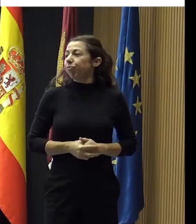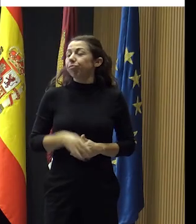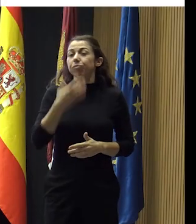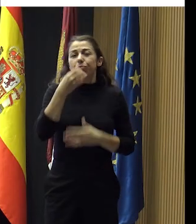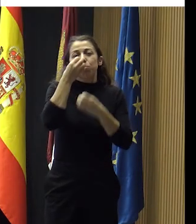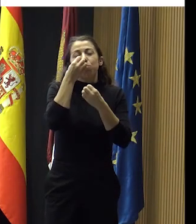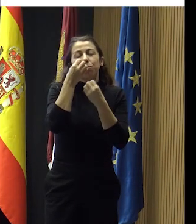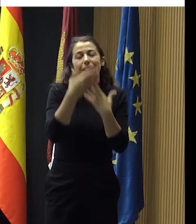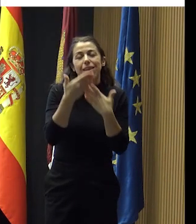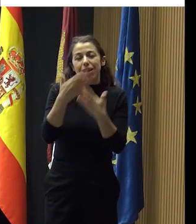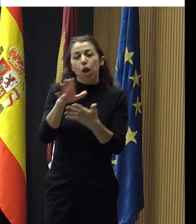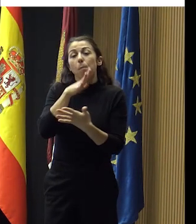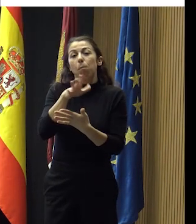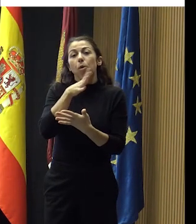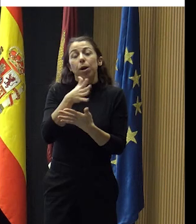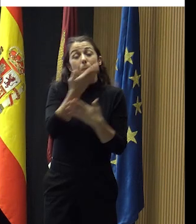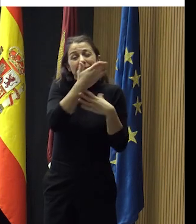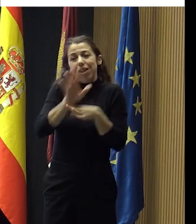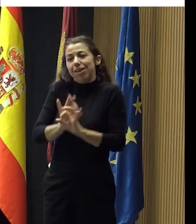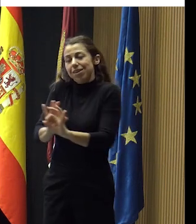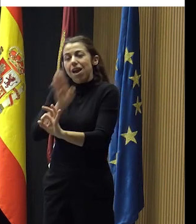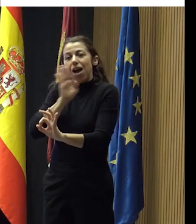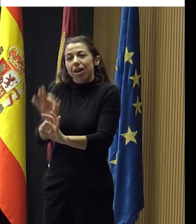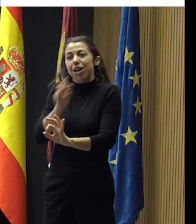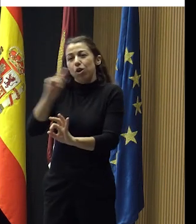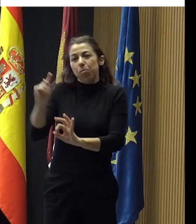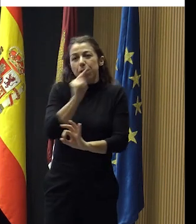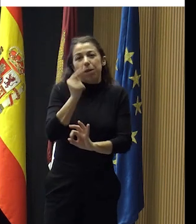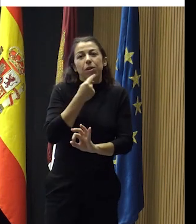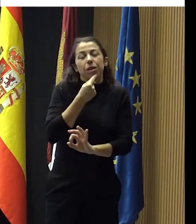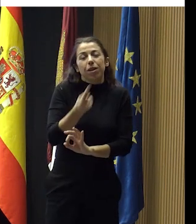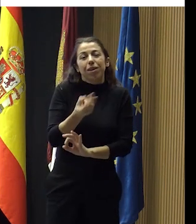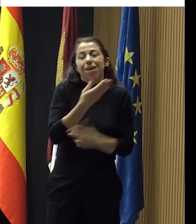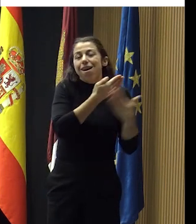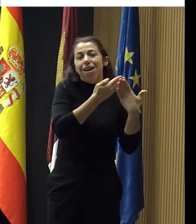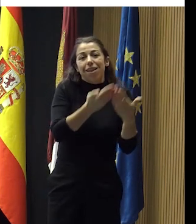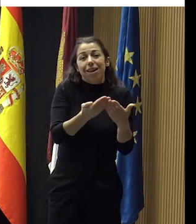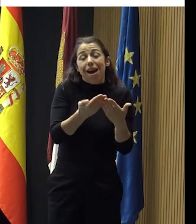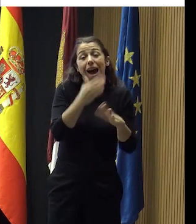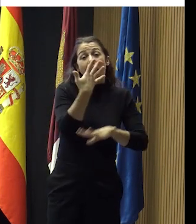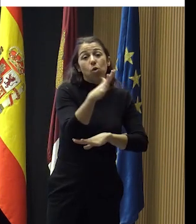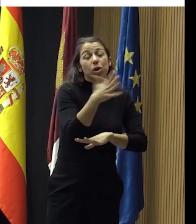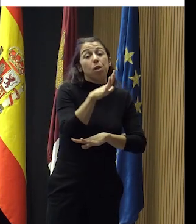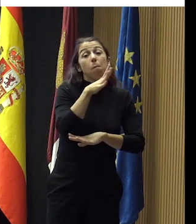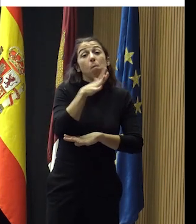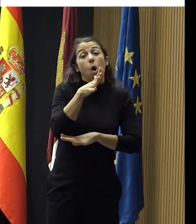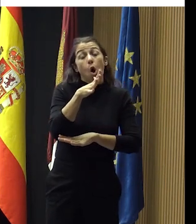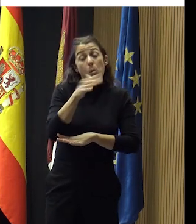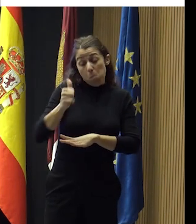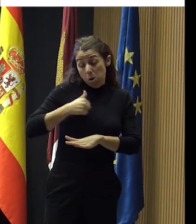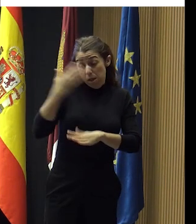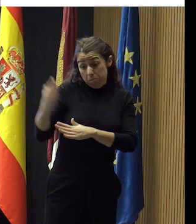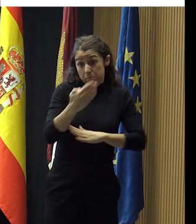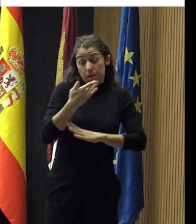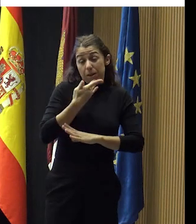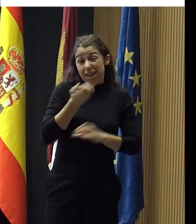Bueno, muchísimas gracias por esta presentación. Y lo primero de todo es que me gustaría agradecer a ALUEX por darme la oportunidad de